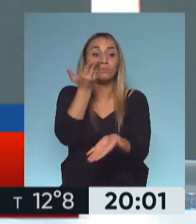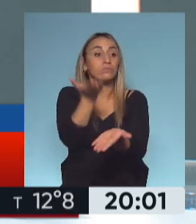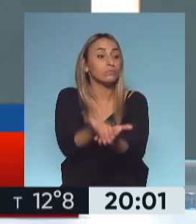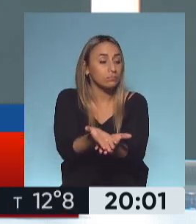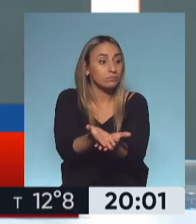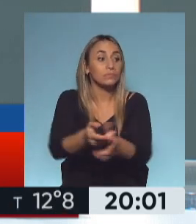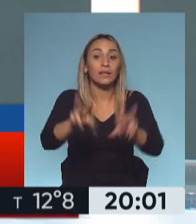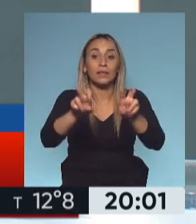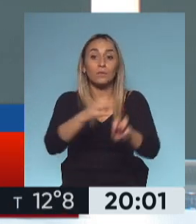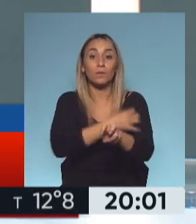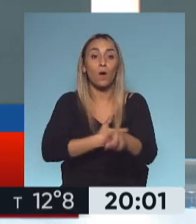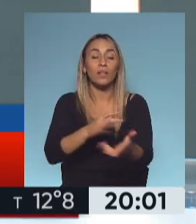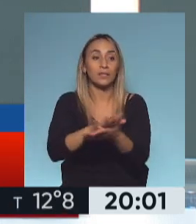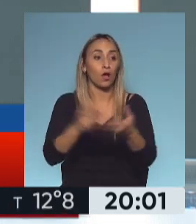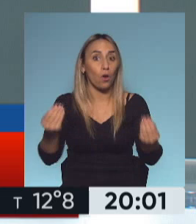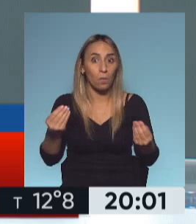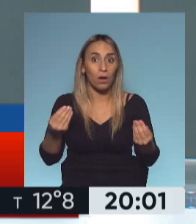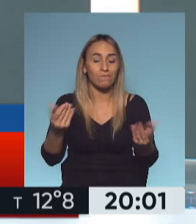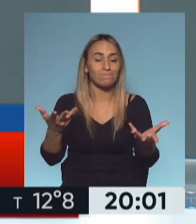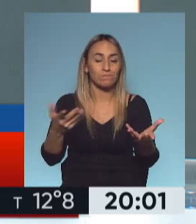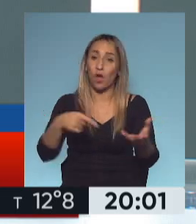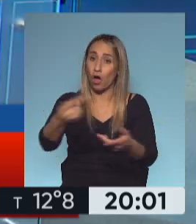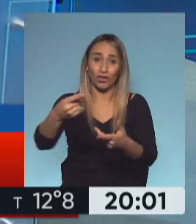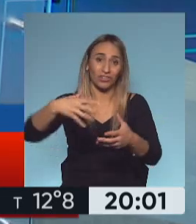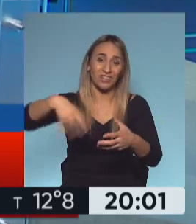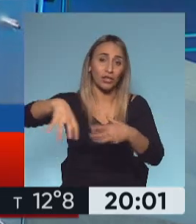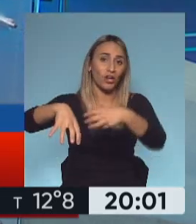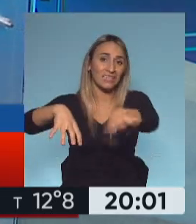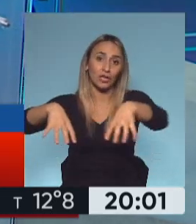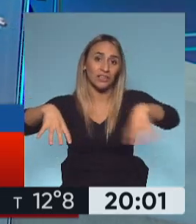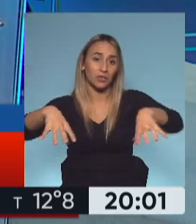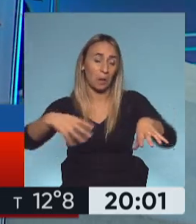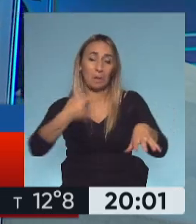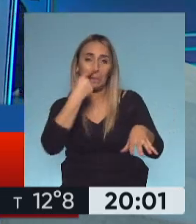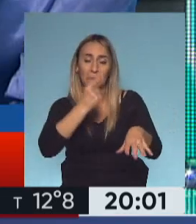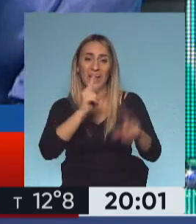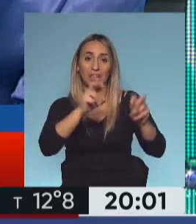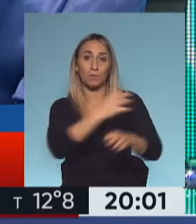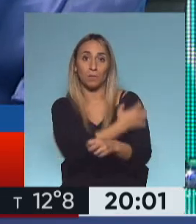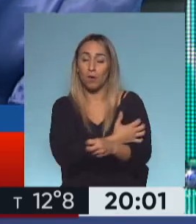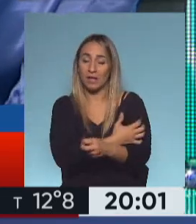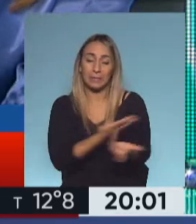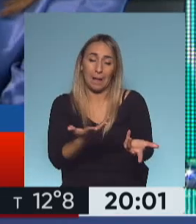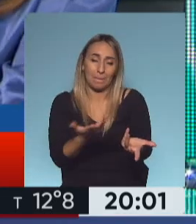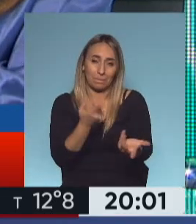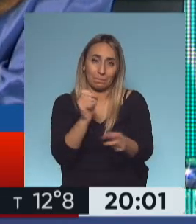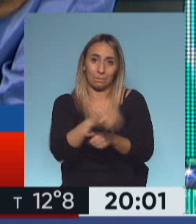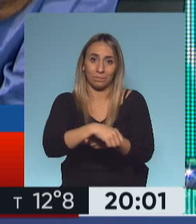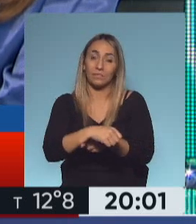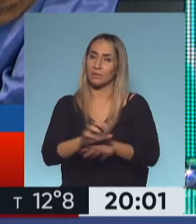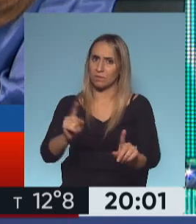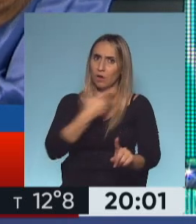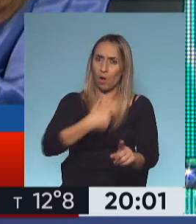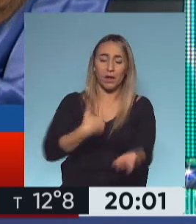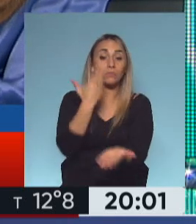tema, por ejemplo, de la oposición, no es un tema que le preocupe a otros sectores el tema de la pobreza, ¿no? Y hoy lo que ocurrió fue esto, que fue el propio gobierno el que pone